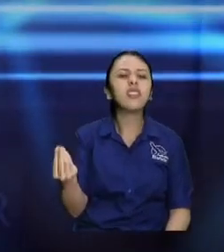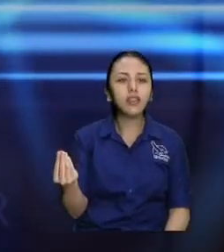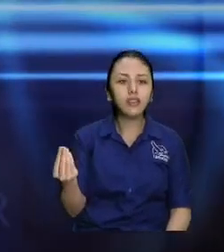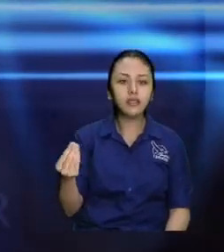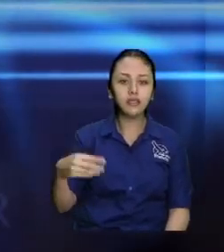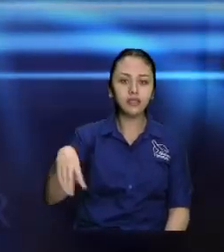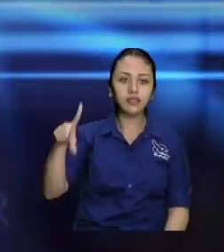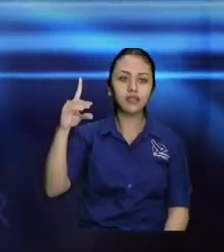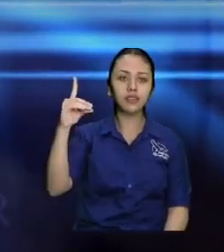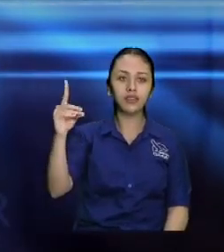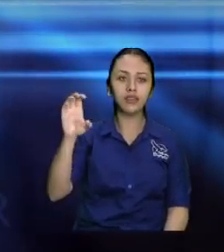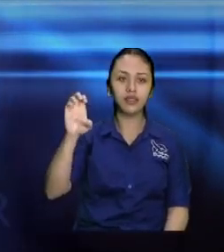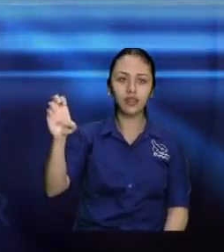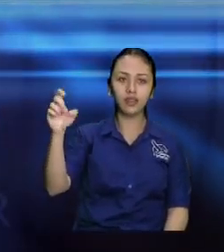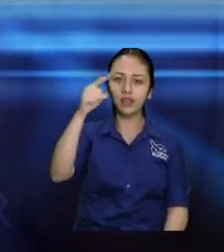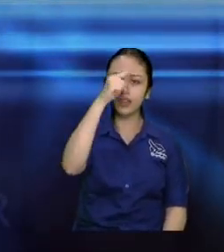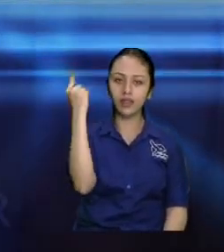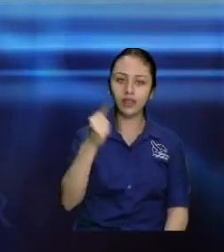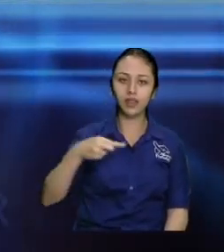Google, por favor, hermano Google.